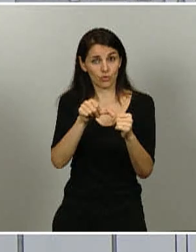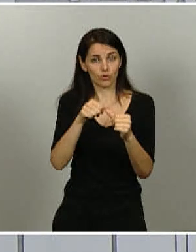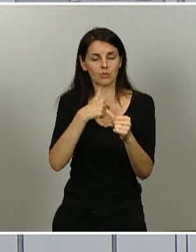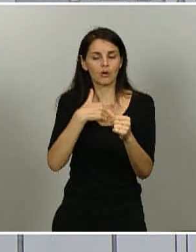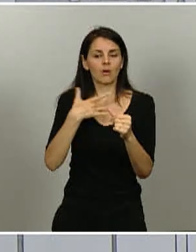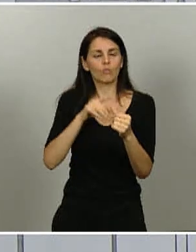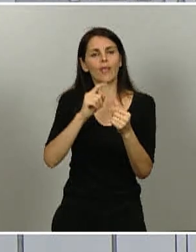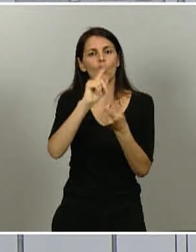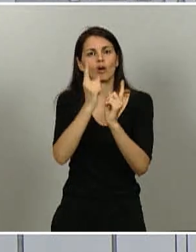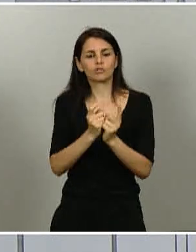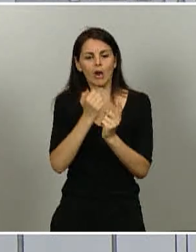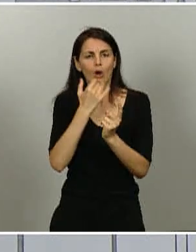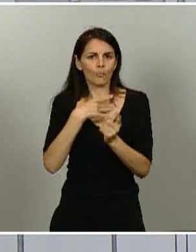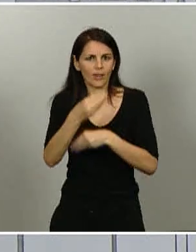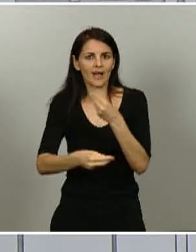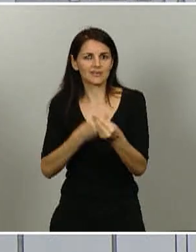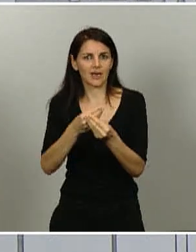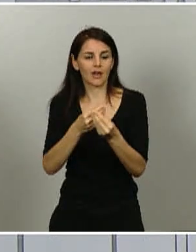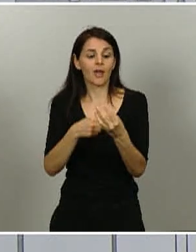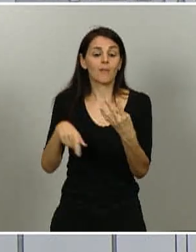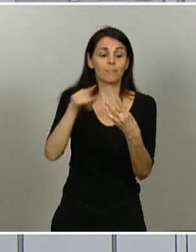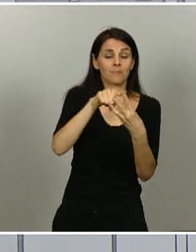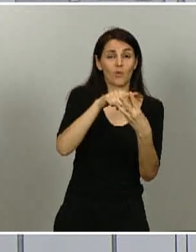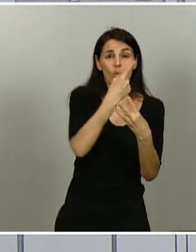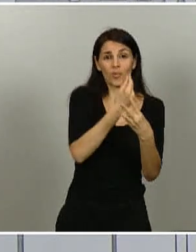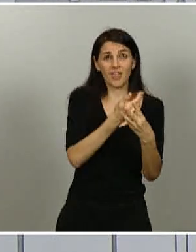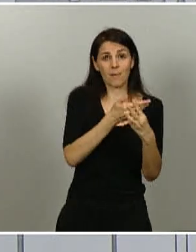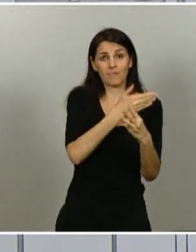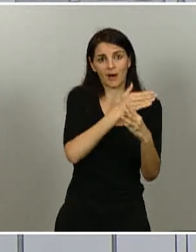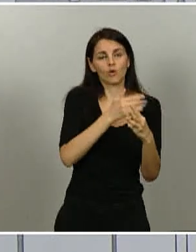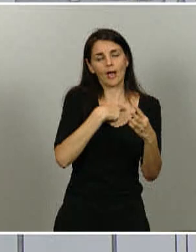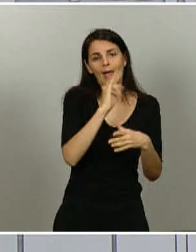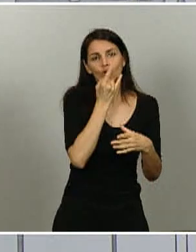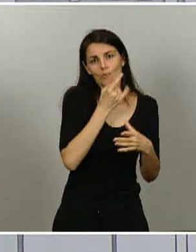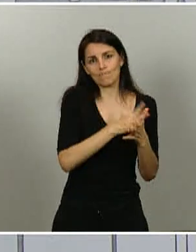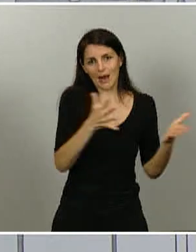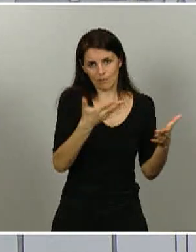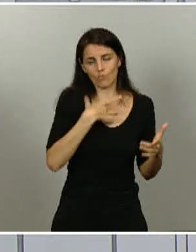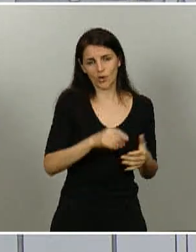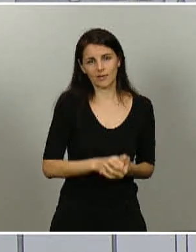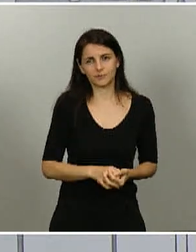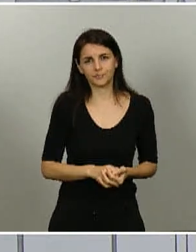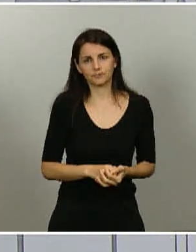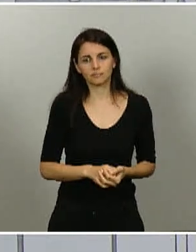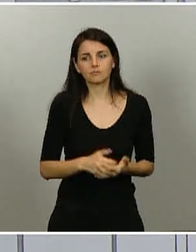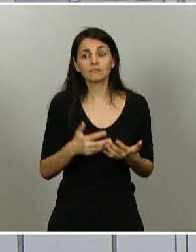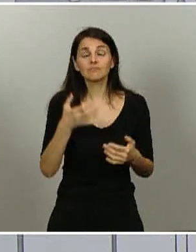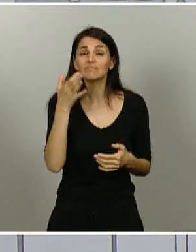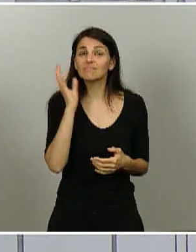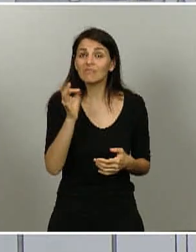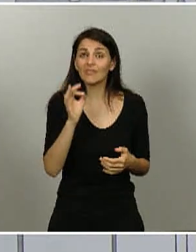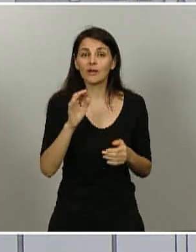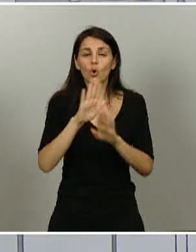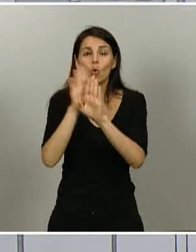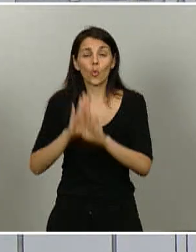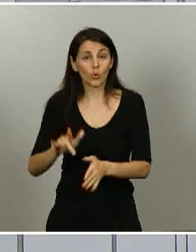Sin embargo, sí que es cierto que los casos diagnosticados el último día pueden sufrir algún retraso a la hora de